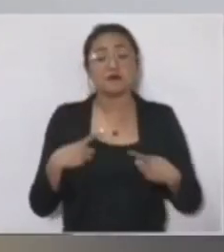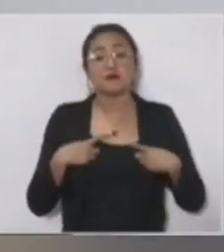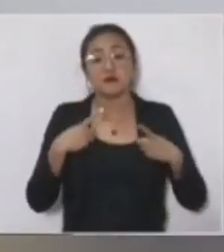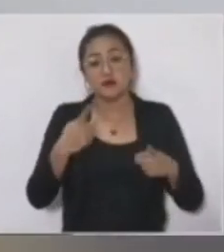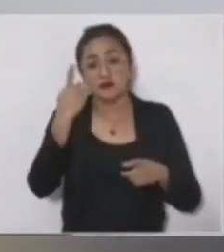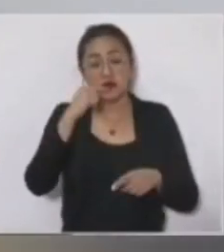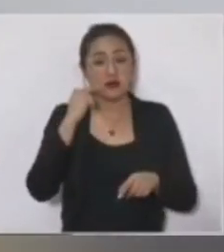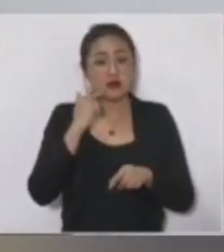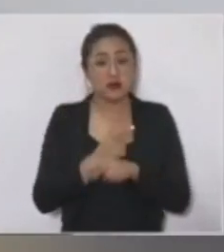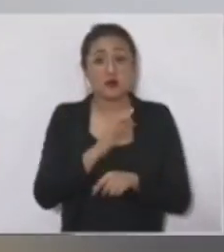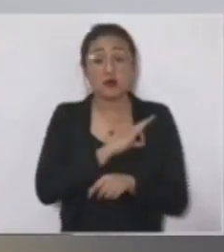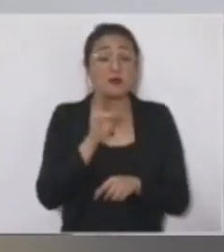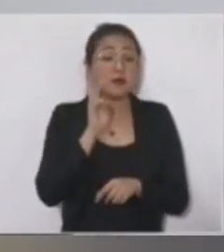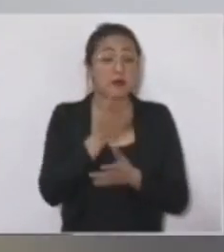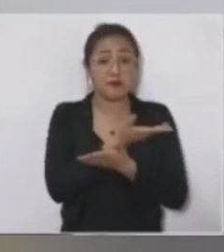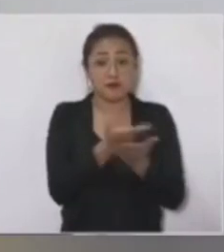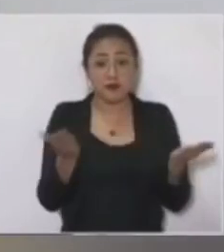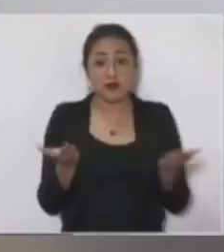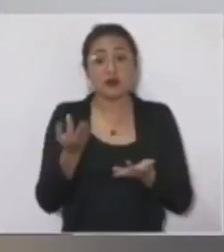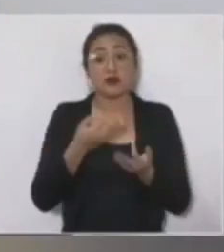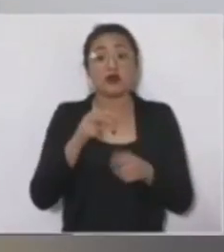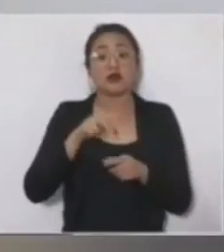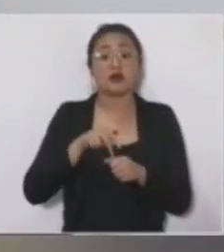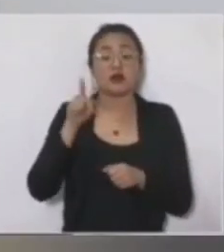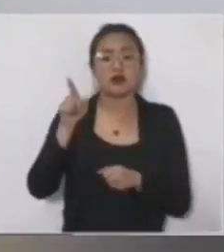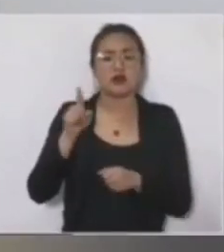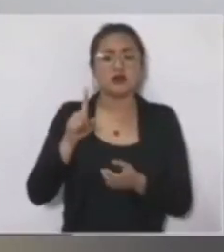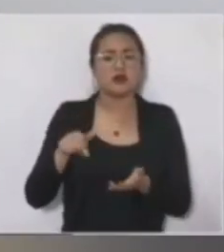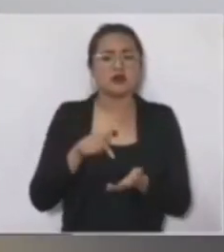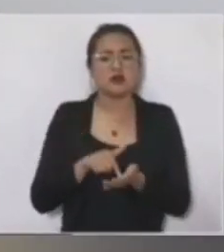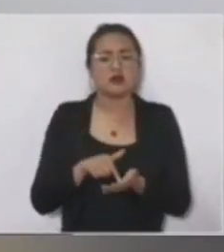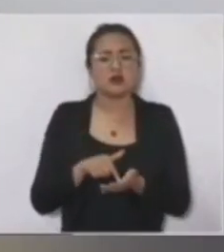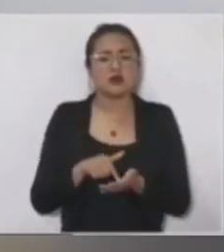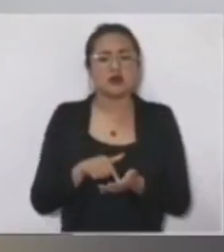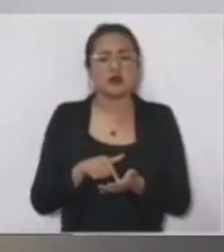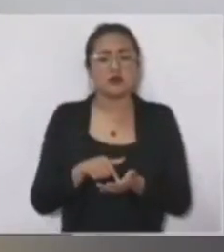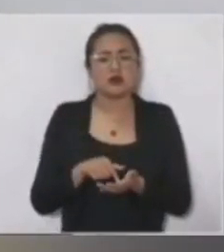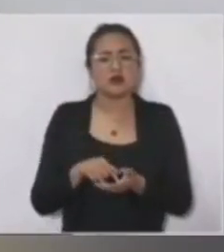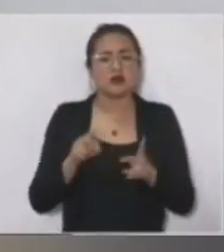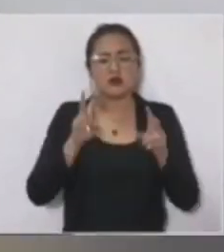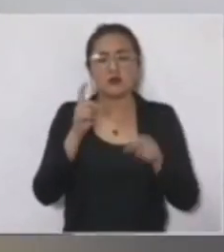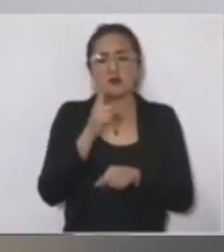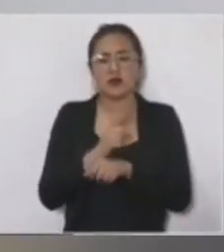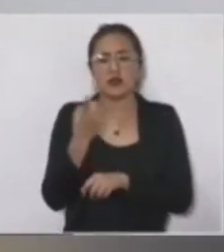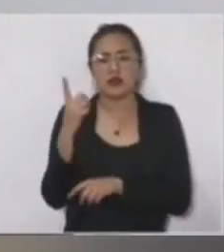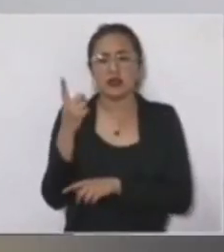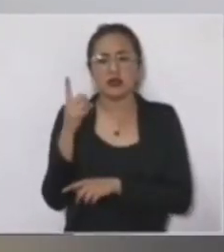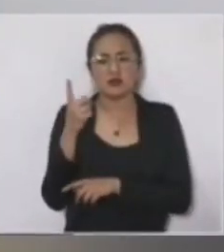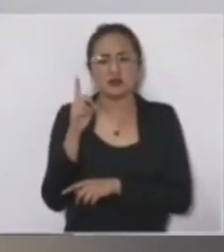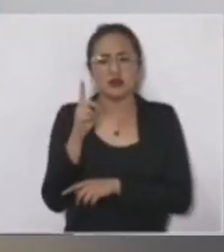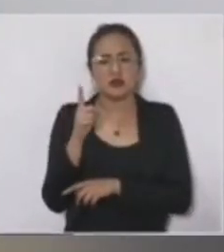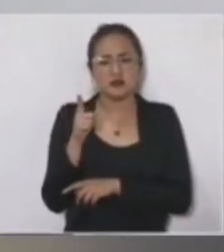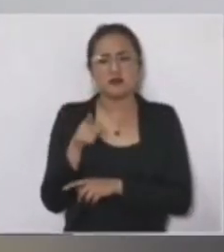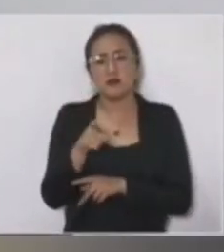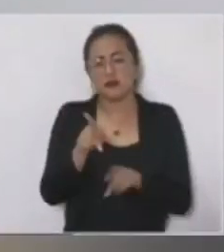jornadas de detección de pruebas en la explanada del kiosco 1 de diciembre. Son pruebas rápidas y también vamos a